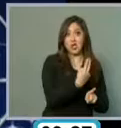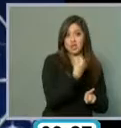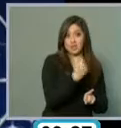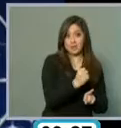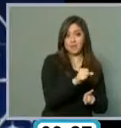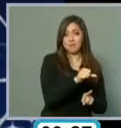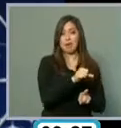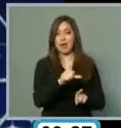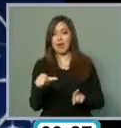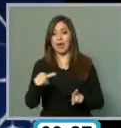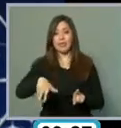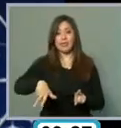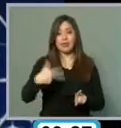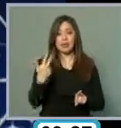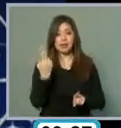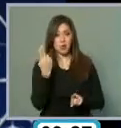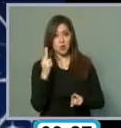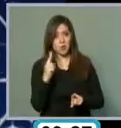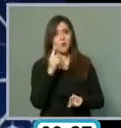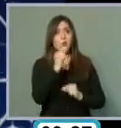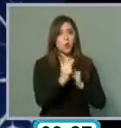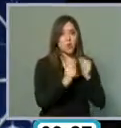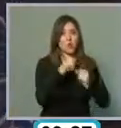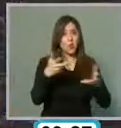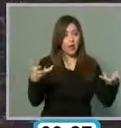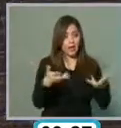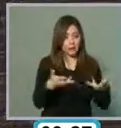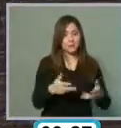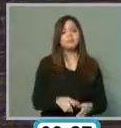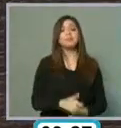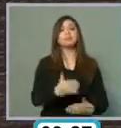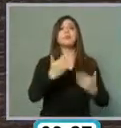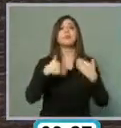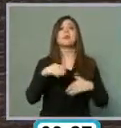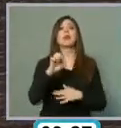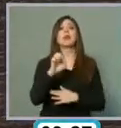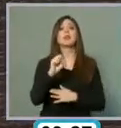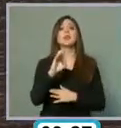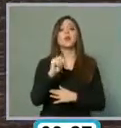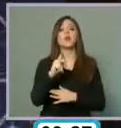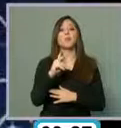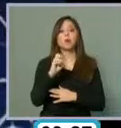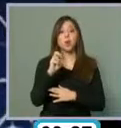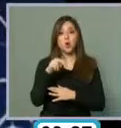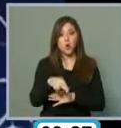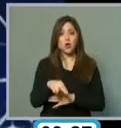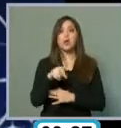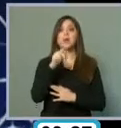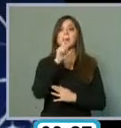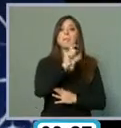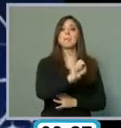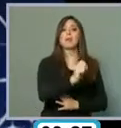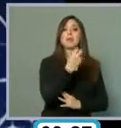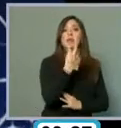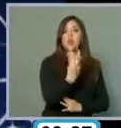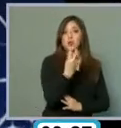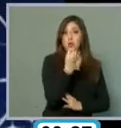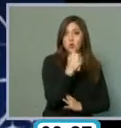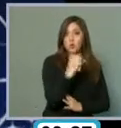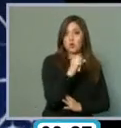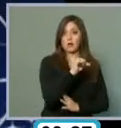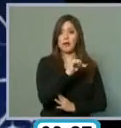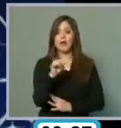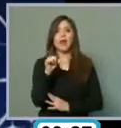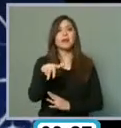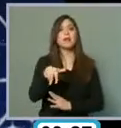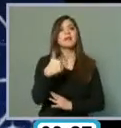septiembre al 13 de noviembre. Ok. Escorpión, del 22 de octubre al